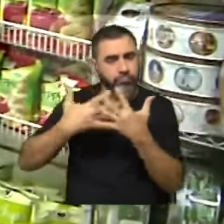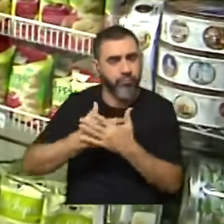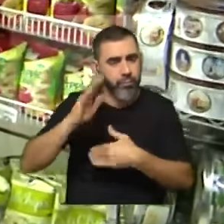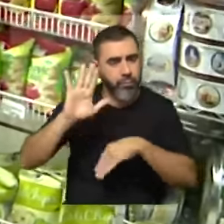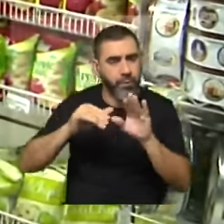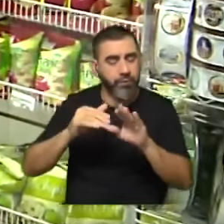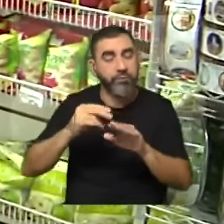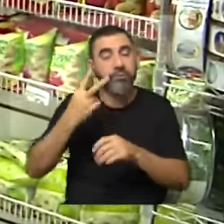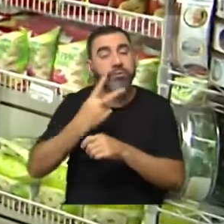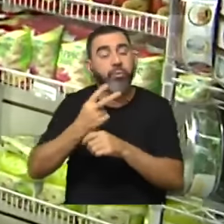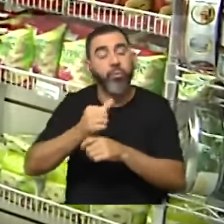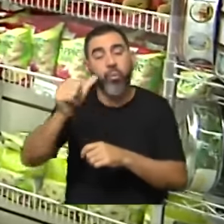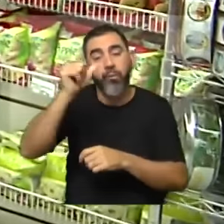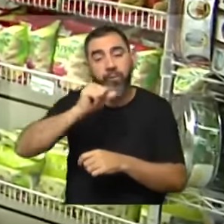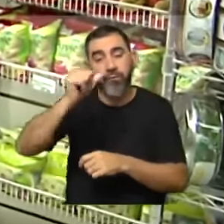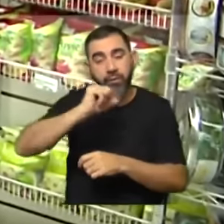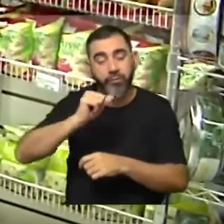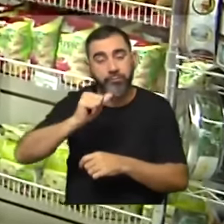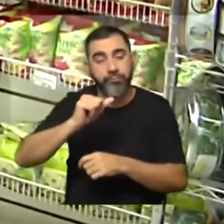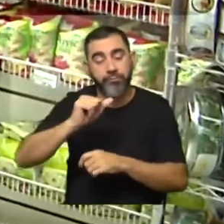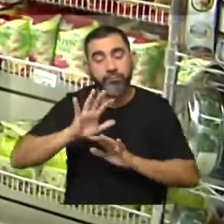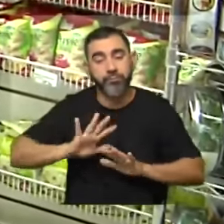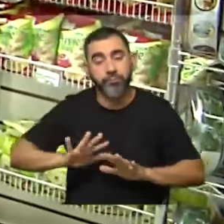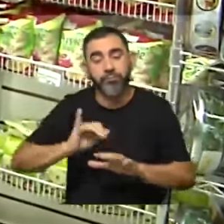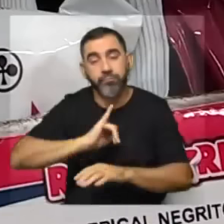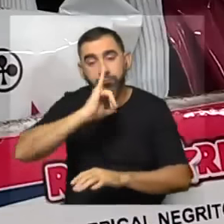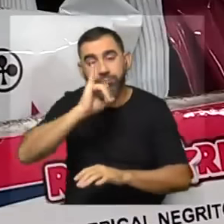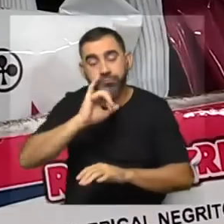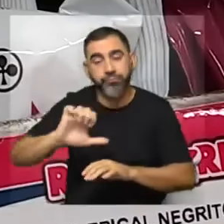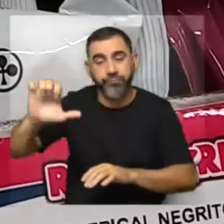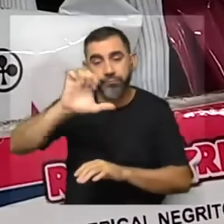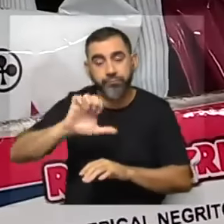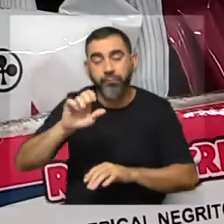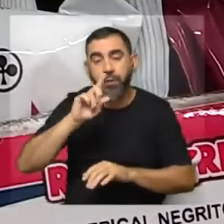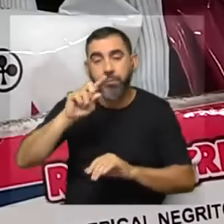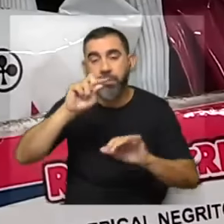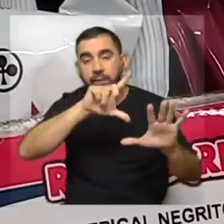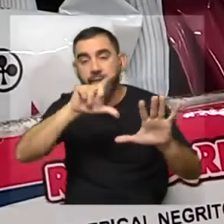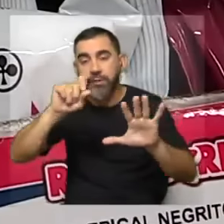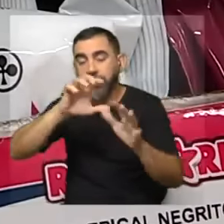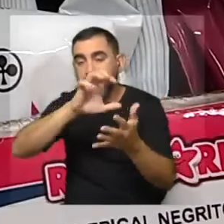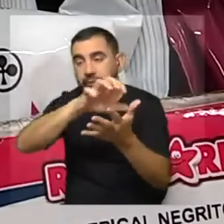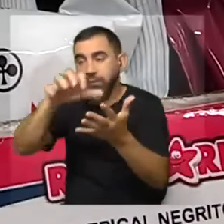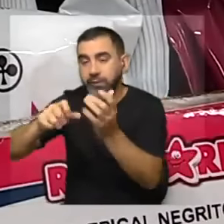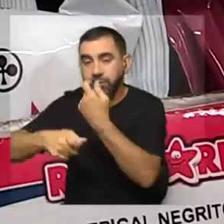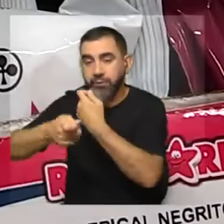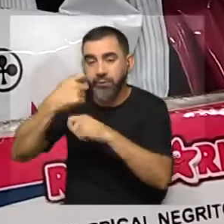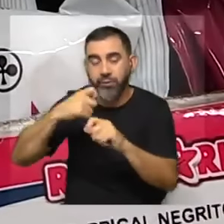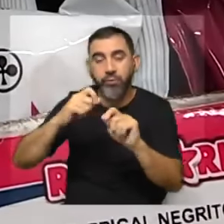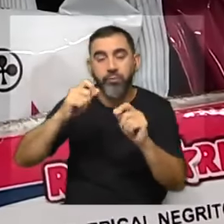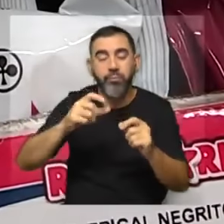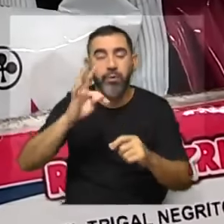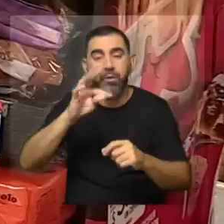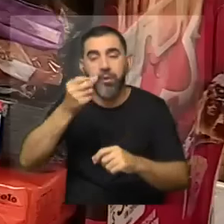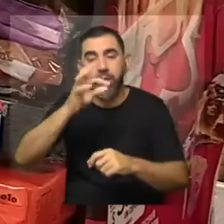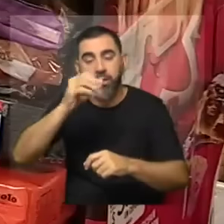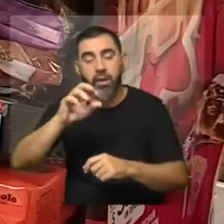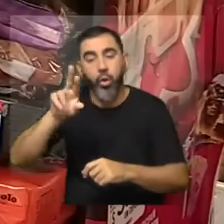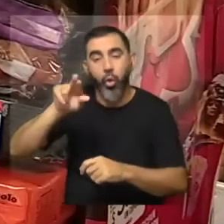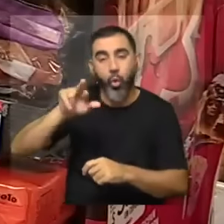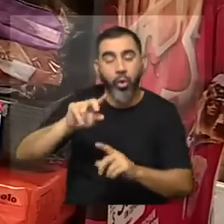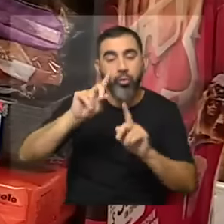seguida de bebidas para elaborar el informe la empresa relevó 1700 puntos de venta incluyendo las cadenas tata y El Dorado